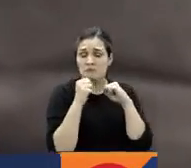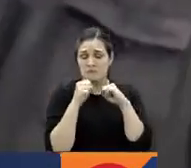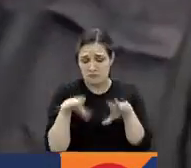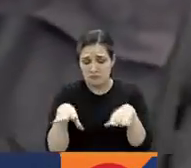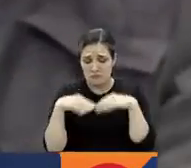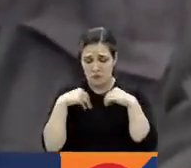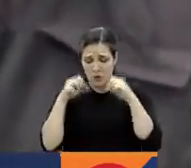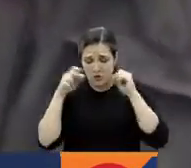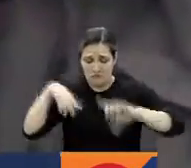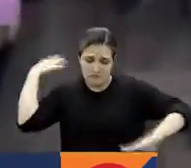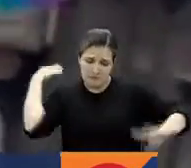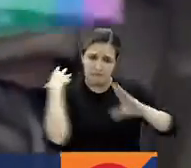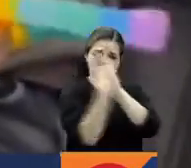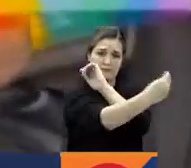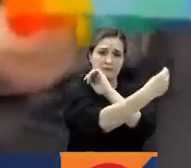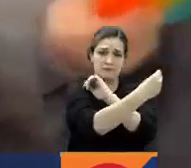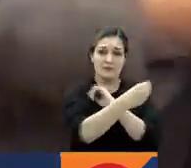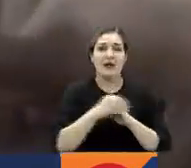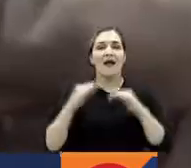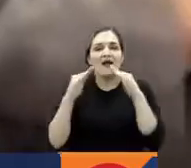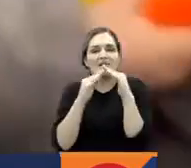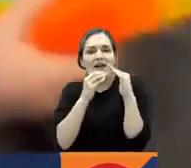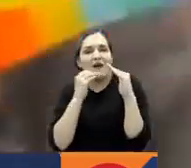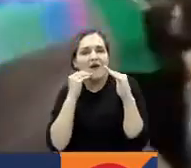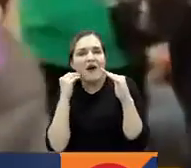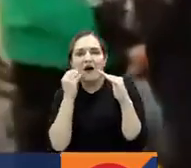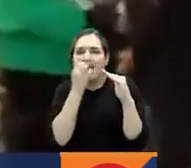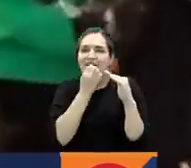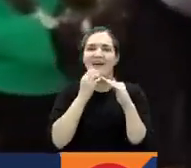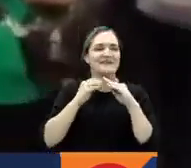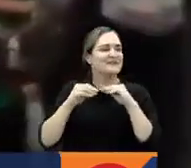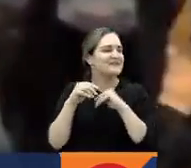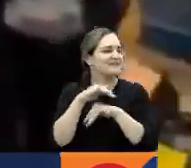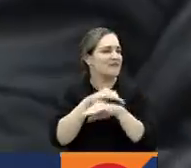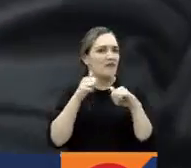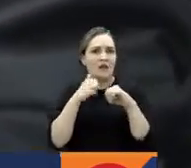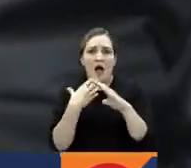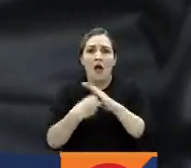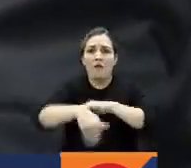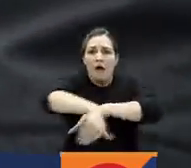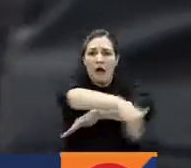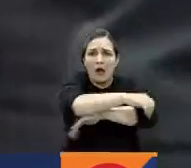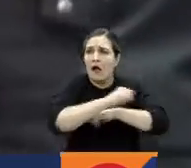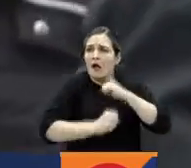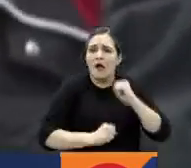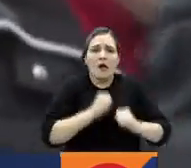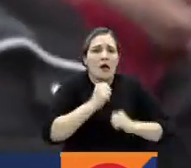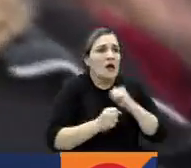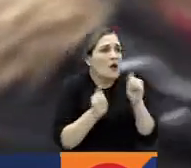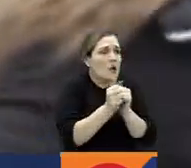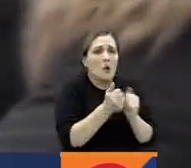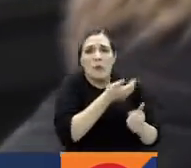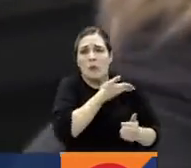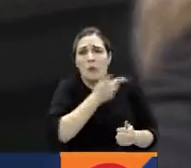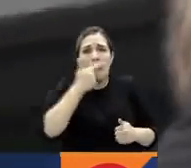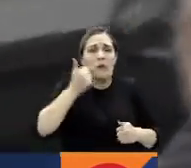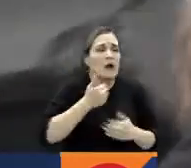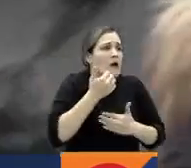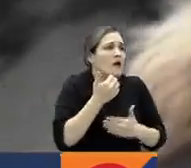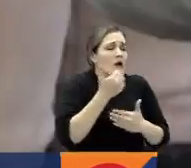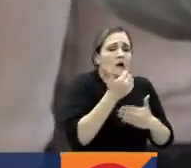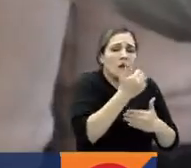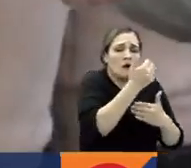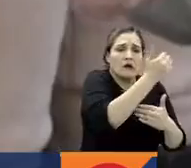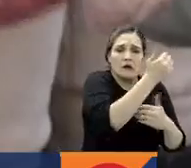nuevo entorno. Del aire tibio de sus hogares, pasaron a habitar bruscas estructuras urbanas o a emprender extensas travesías en brazos de sus